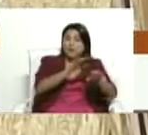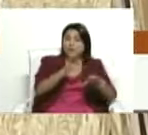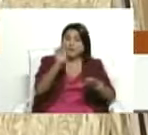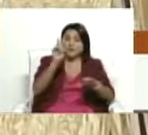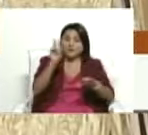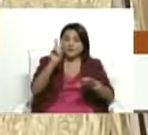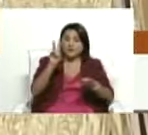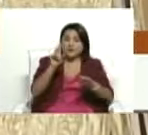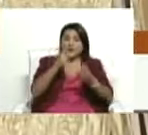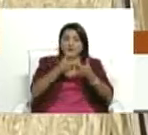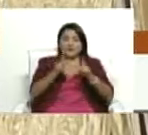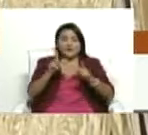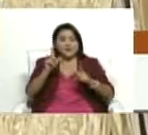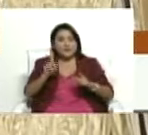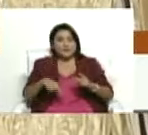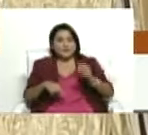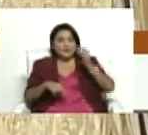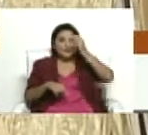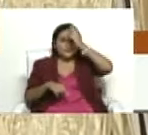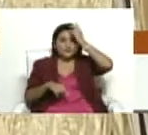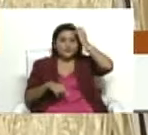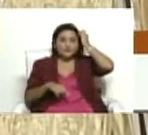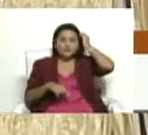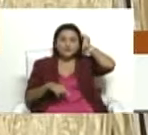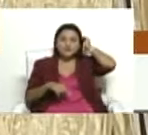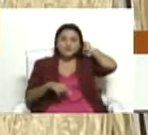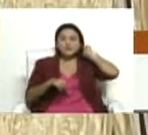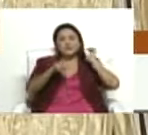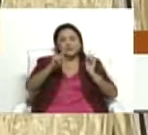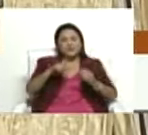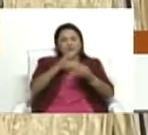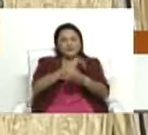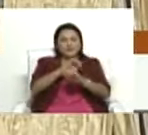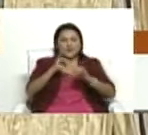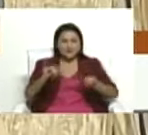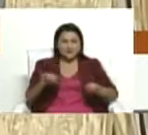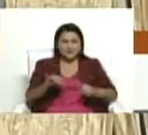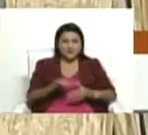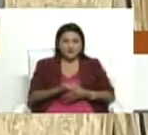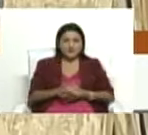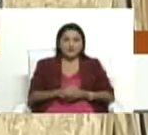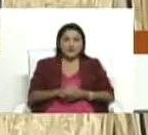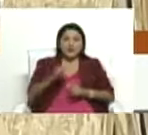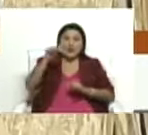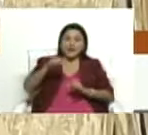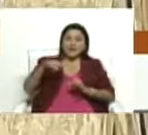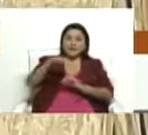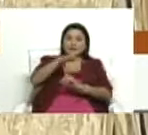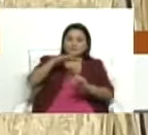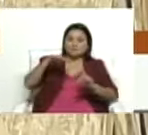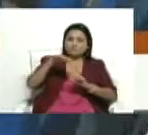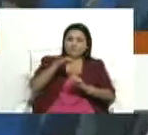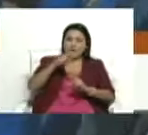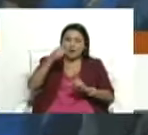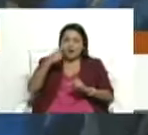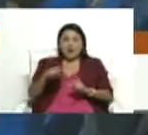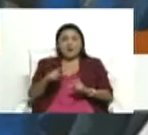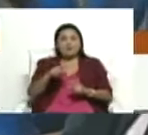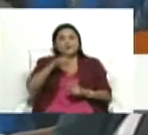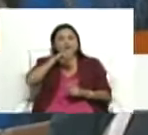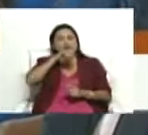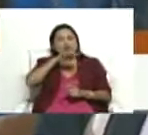nuestra soberanía y de nuestra independencia. Este salón preñado de